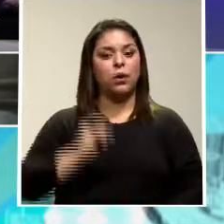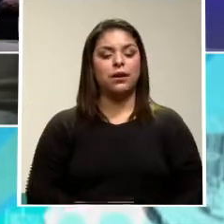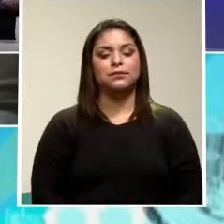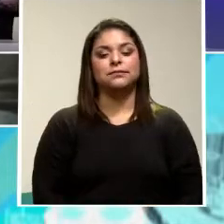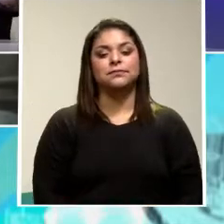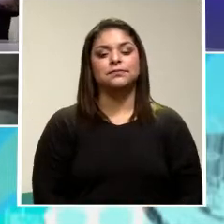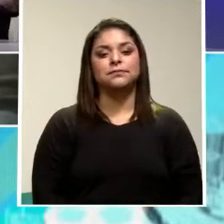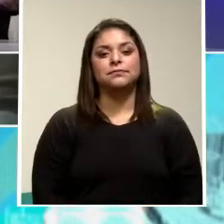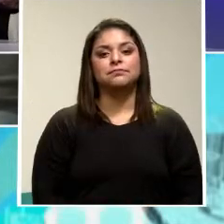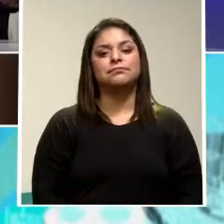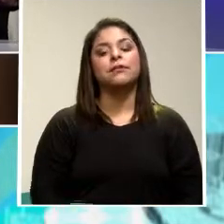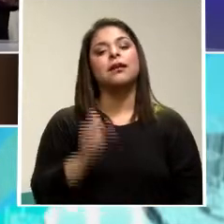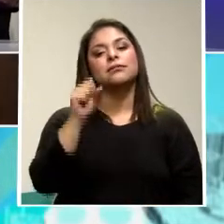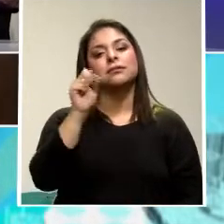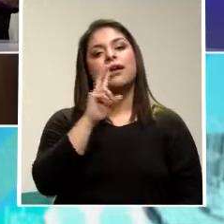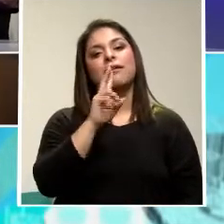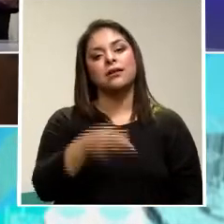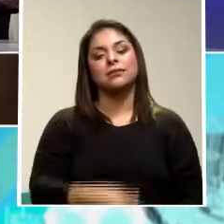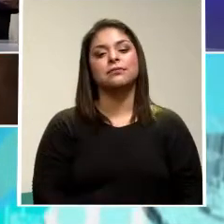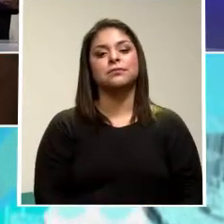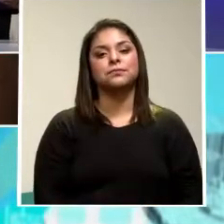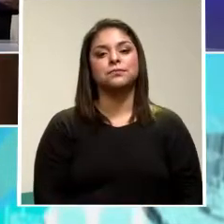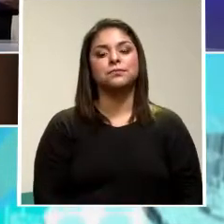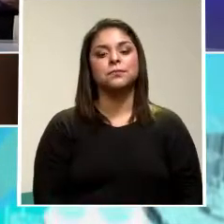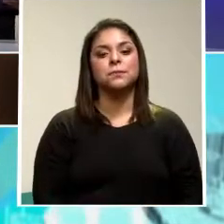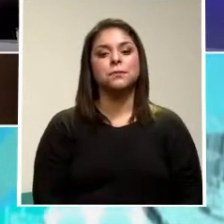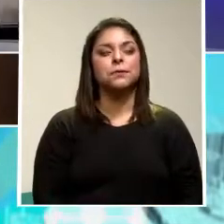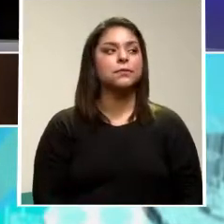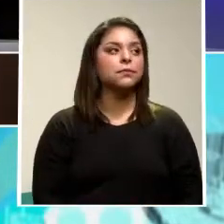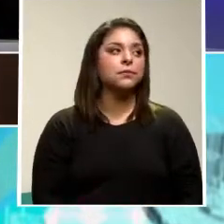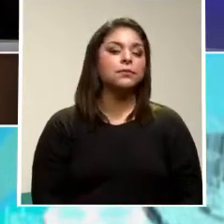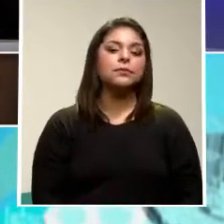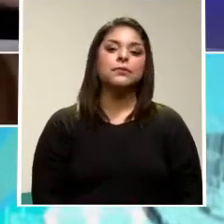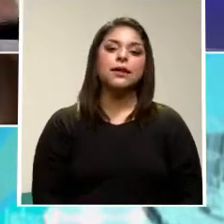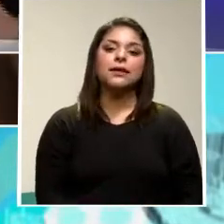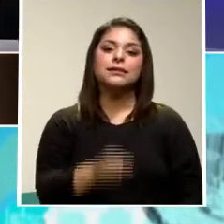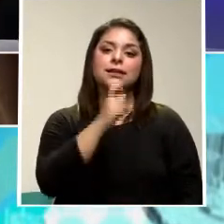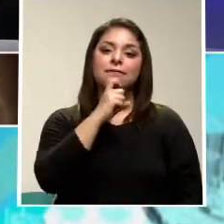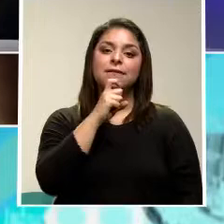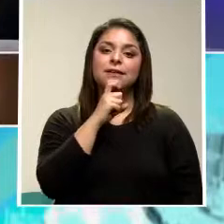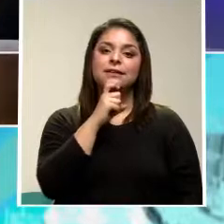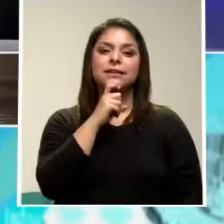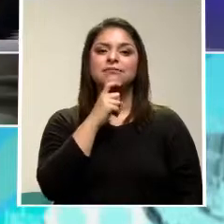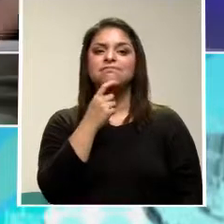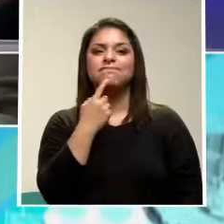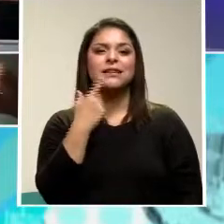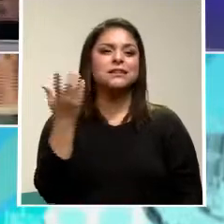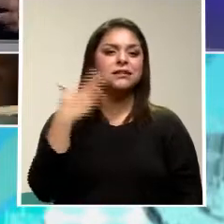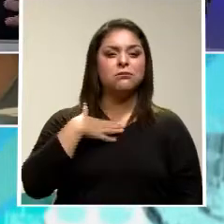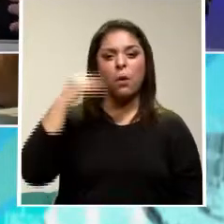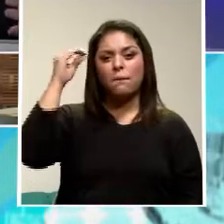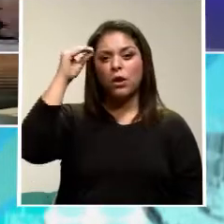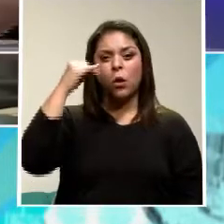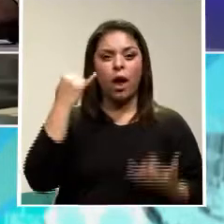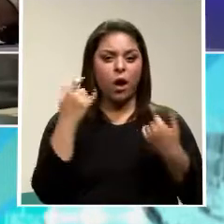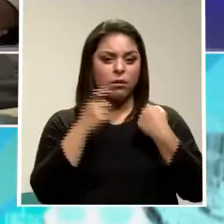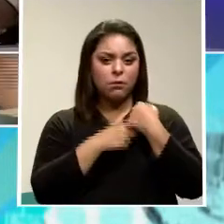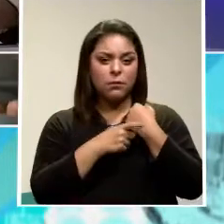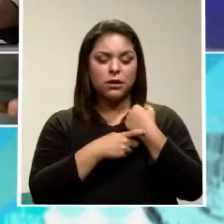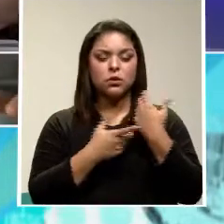Sí, desde luego. Es difícil emitir un juicio en este momento. Yo siento que estamos